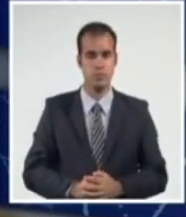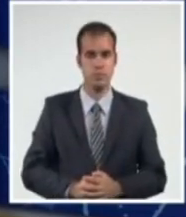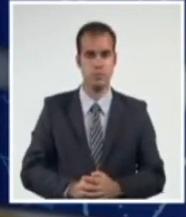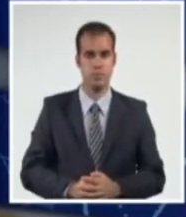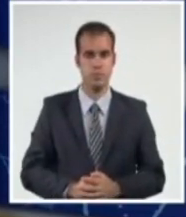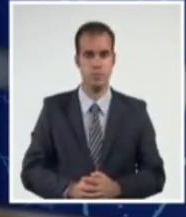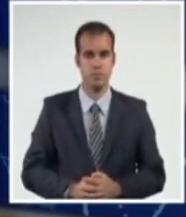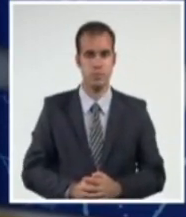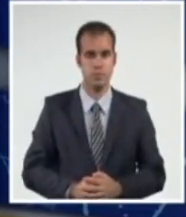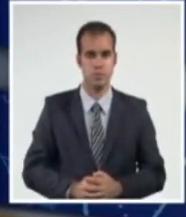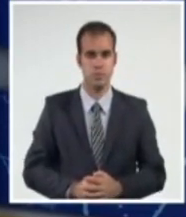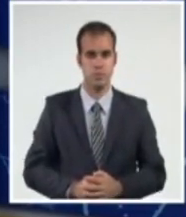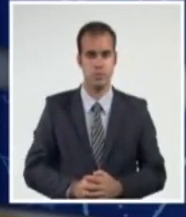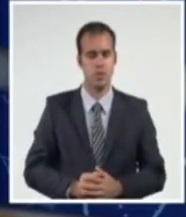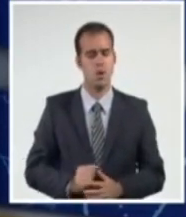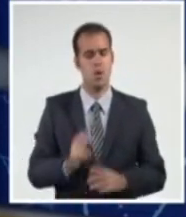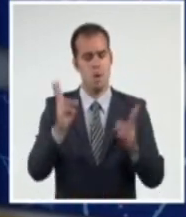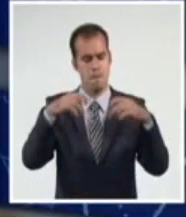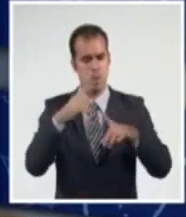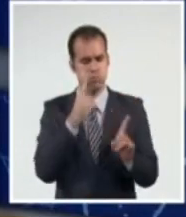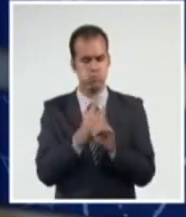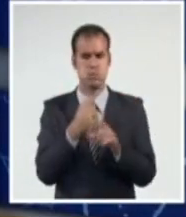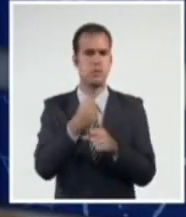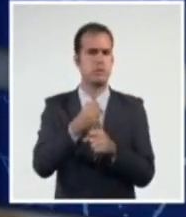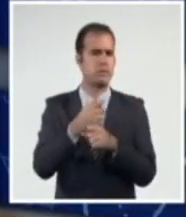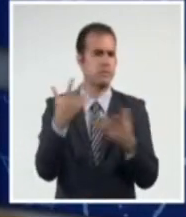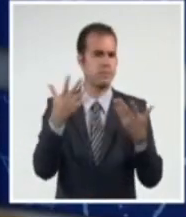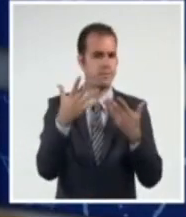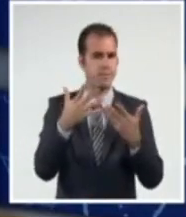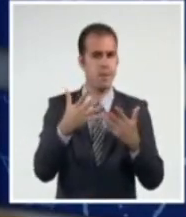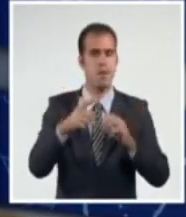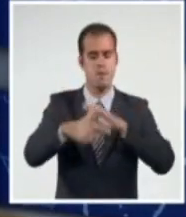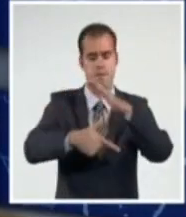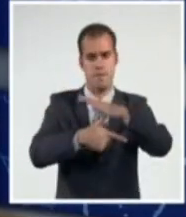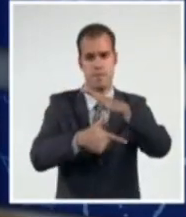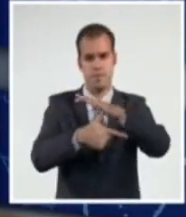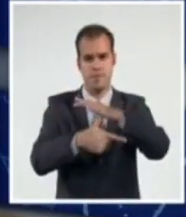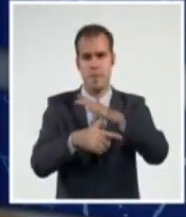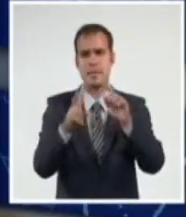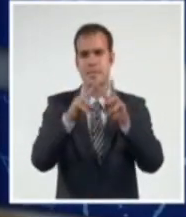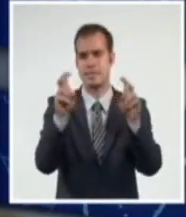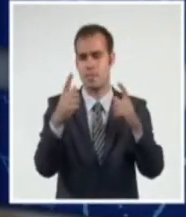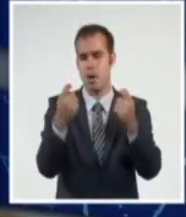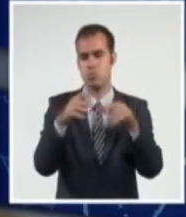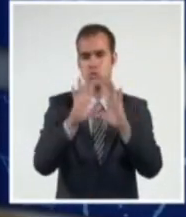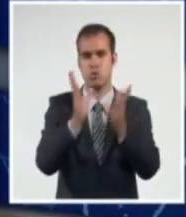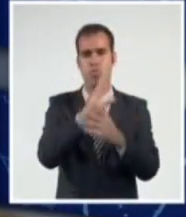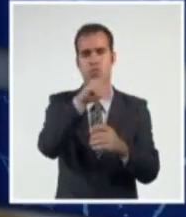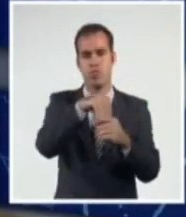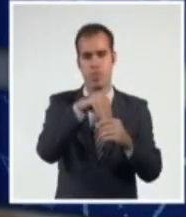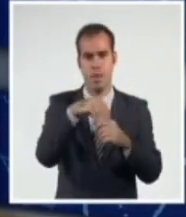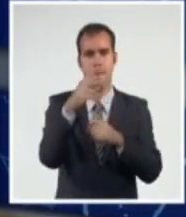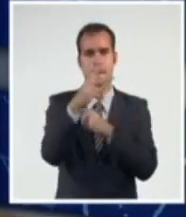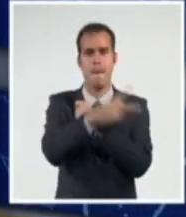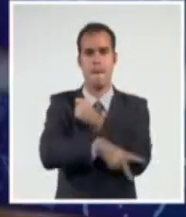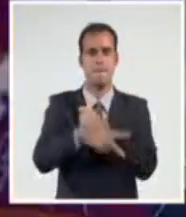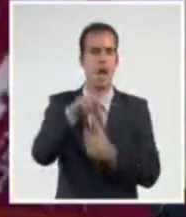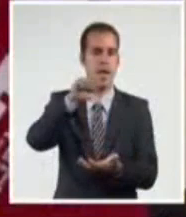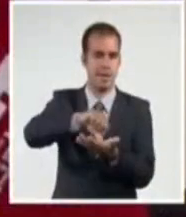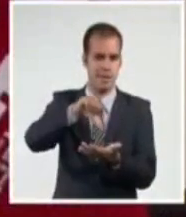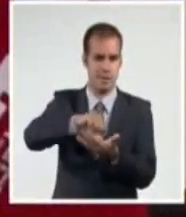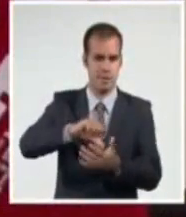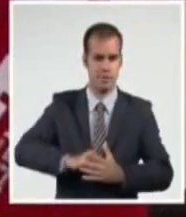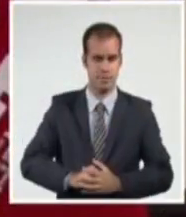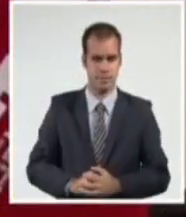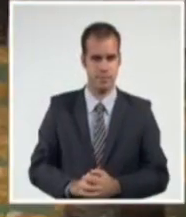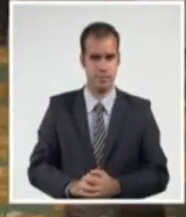Bermúdez, sostuvo un cordial encuentro de trabajo con el vicepresidente para Asuntos Económicos de la República Islámica de Irán, Mohsen